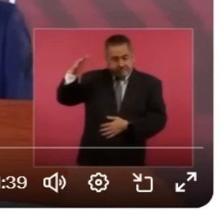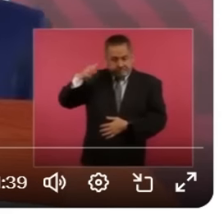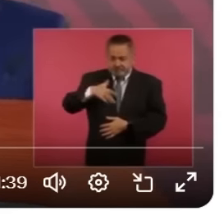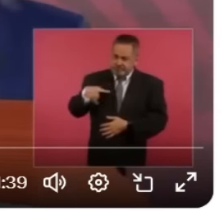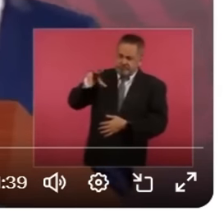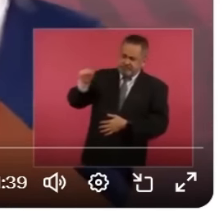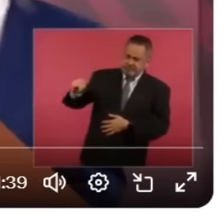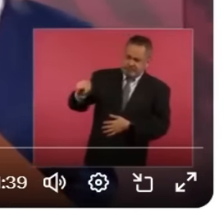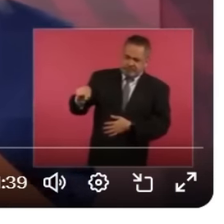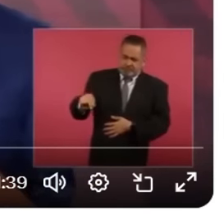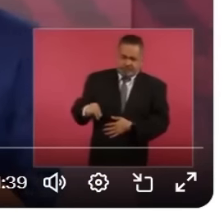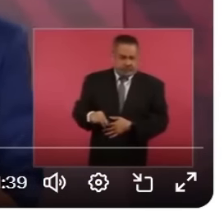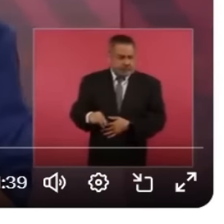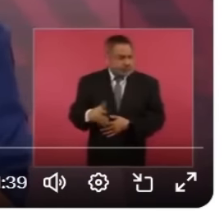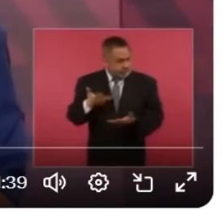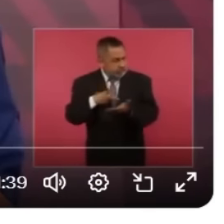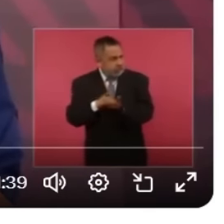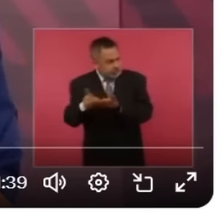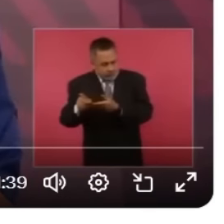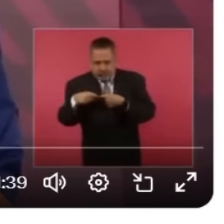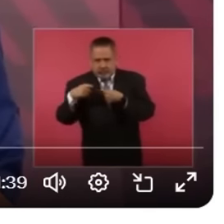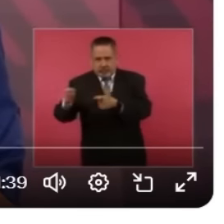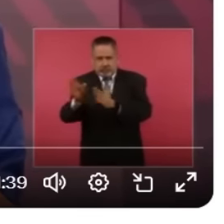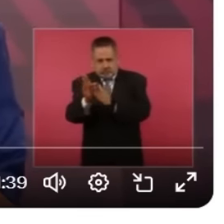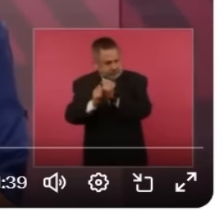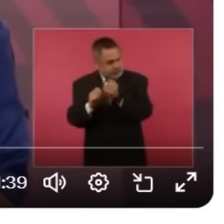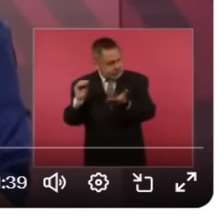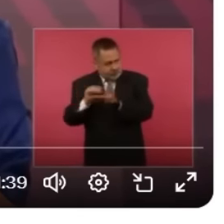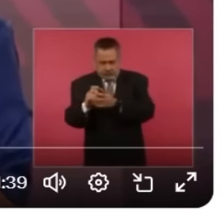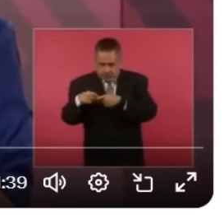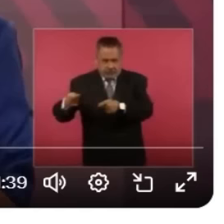se convirtiera en un derecho constitucional.